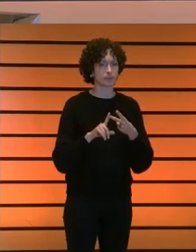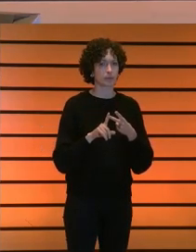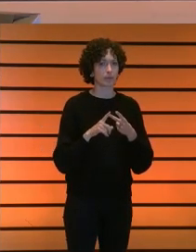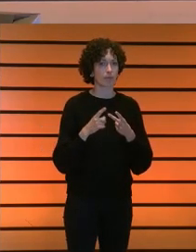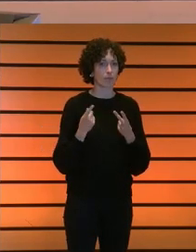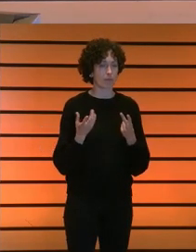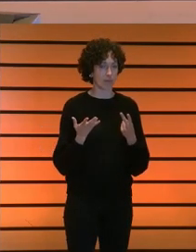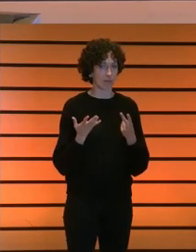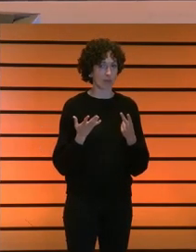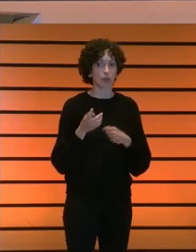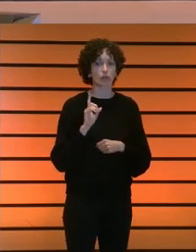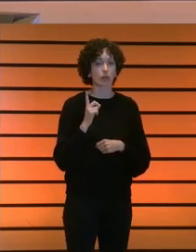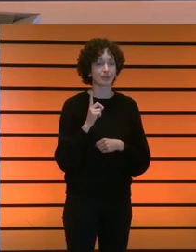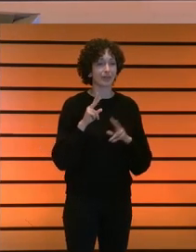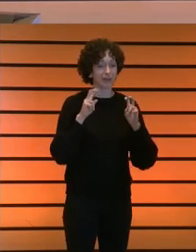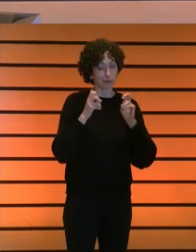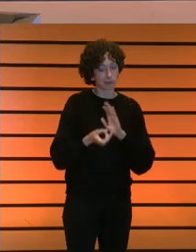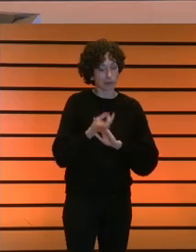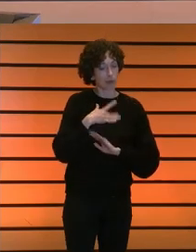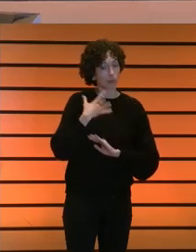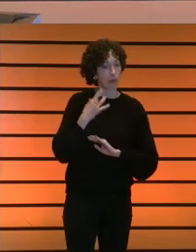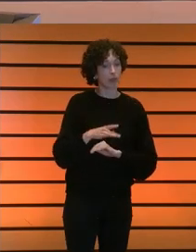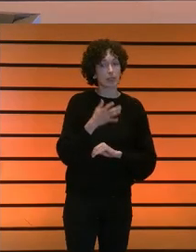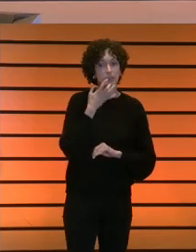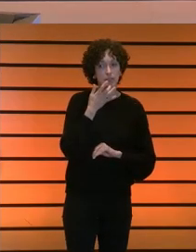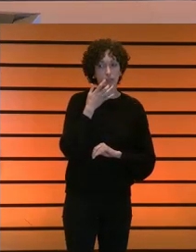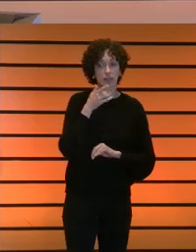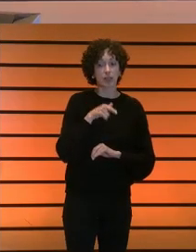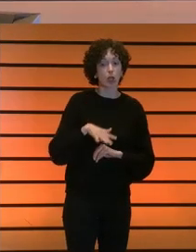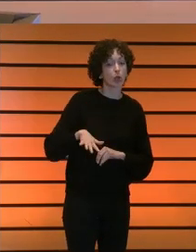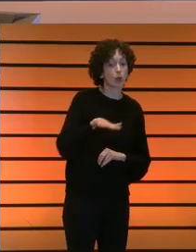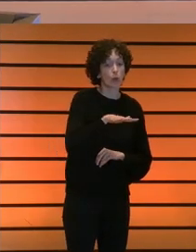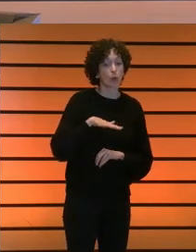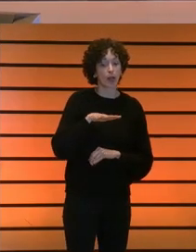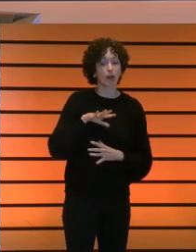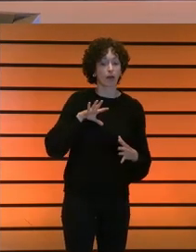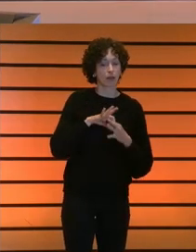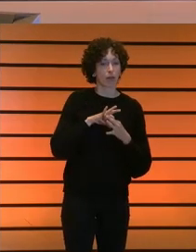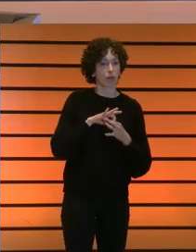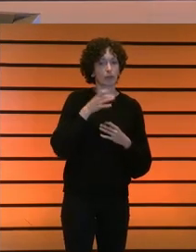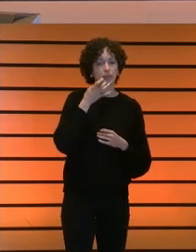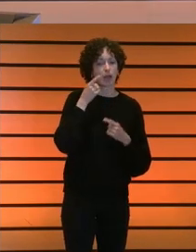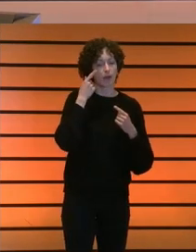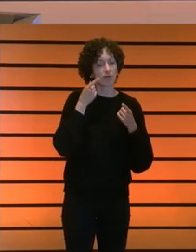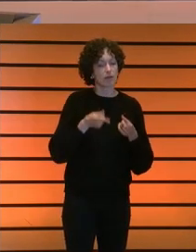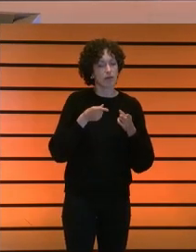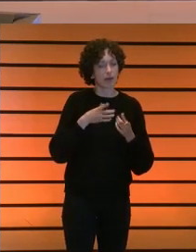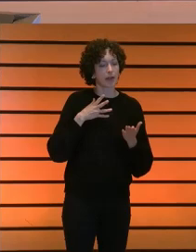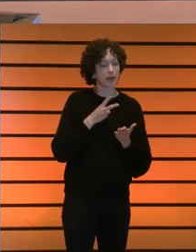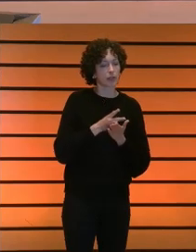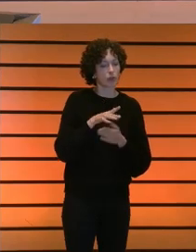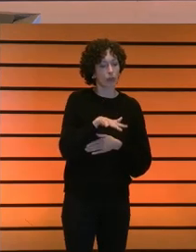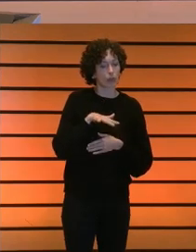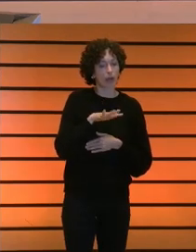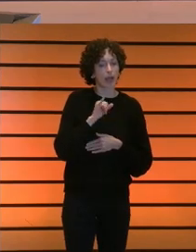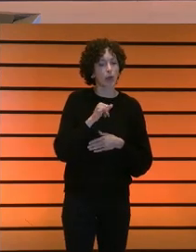que solo se puede innovar si lo haces ligado al territorio O sea si eres capaz de resolver los retos de